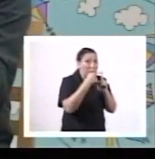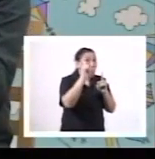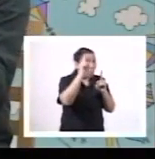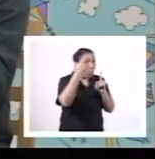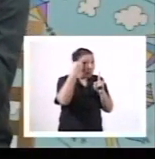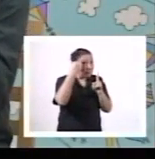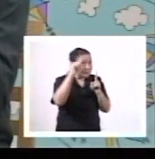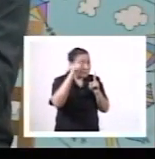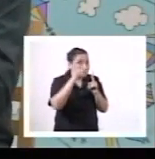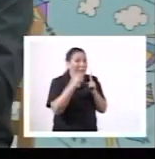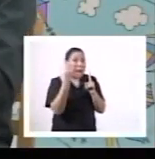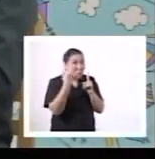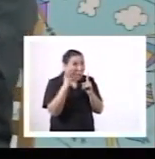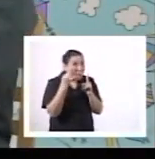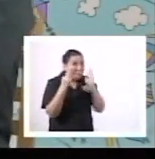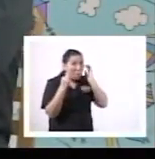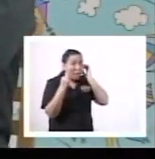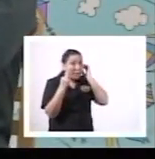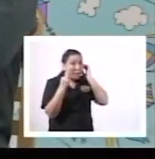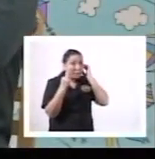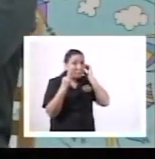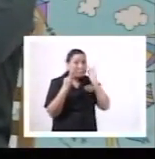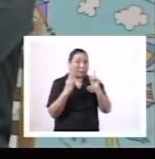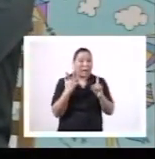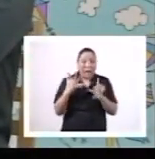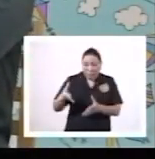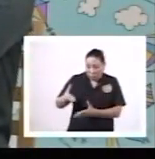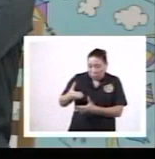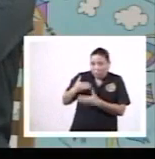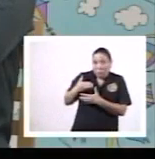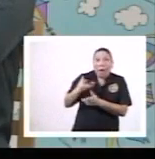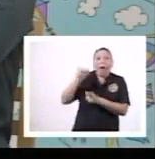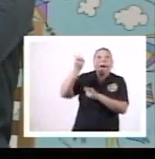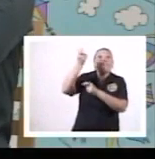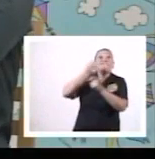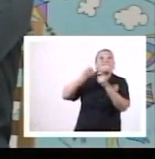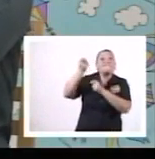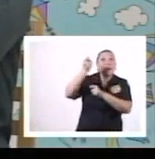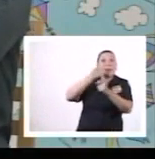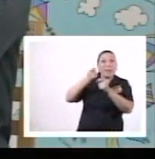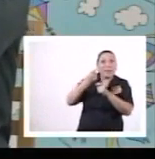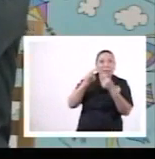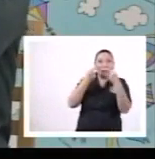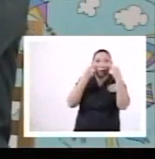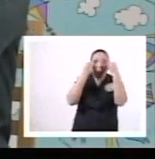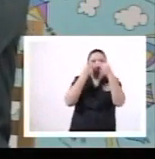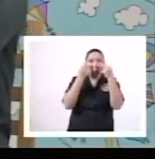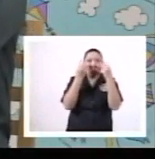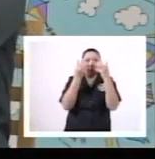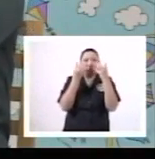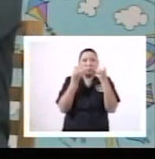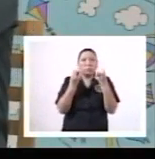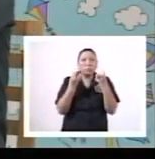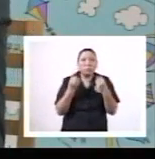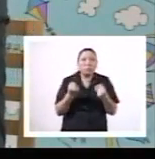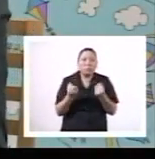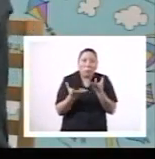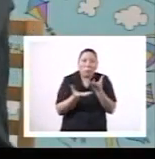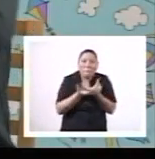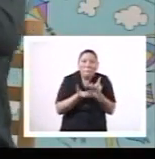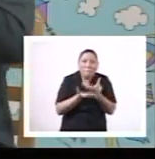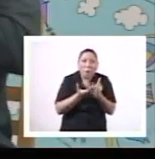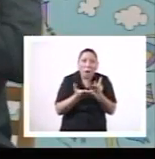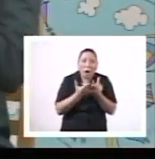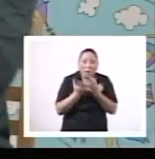tarde llegó con un barrilete entre sus brazos, con los ojos llenos de lágrimas. Se hizo un